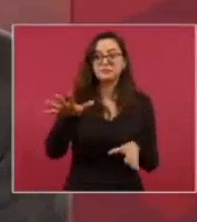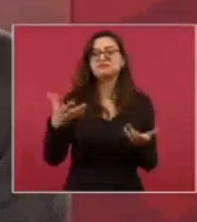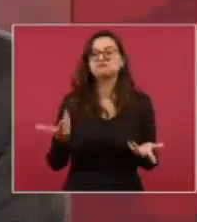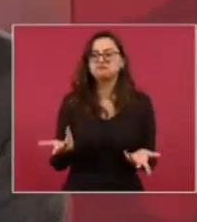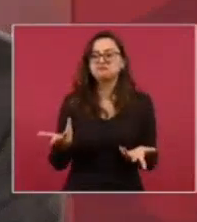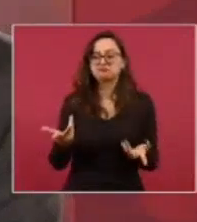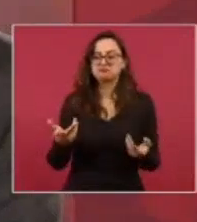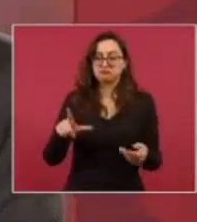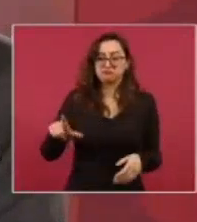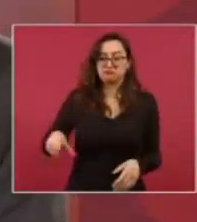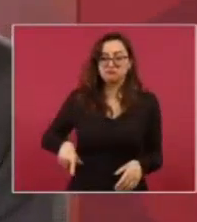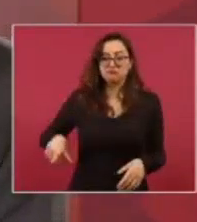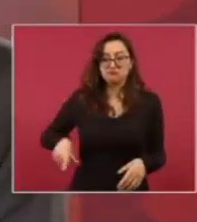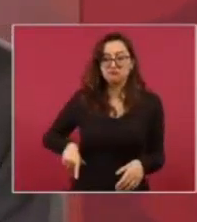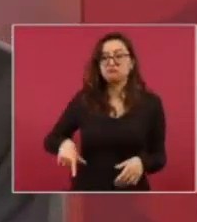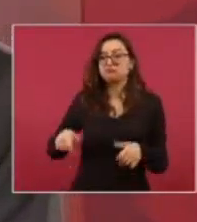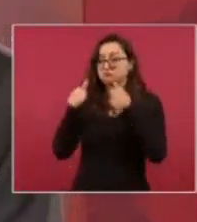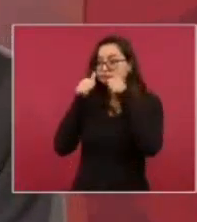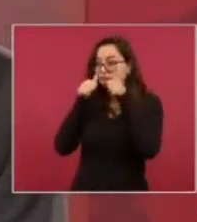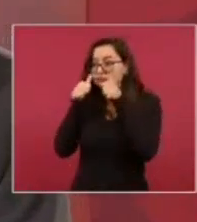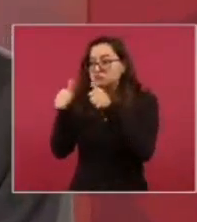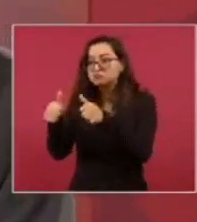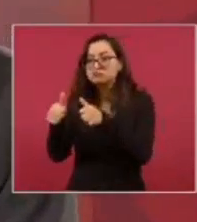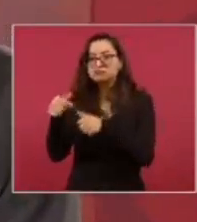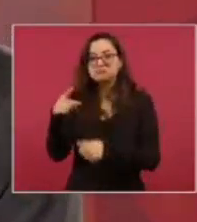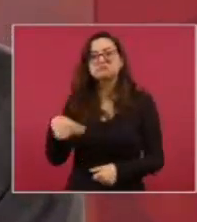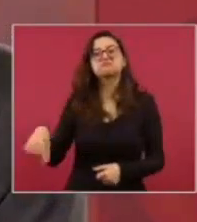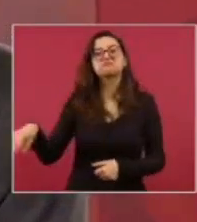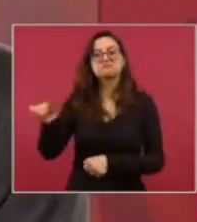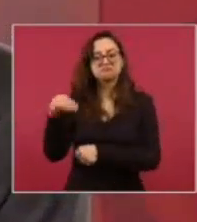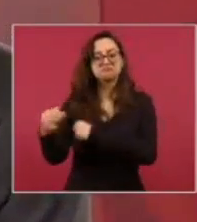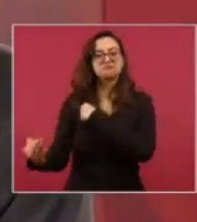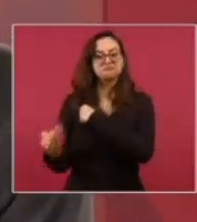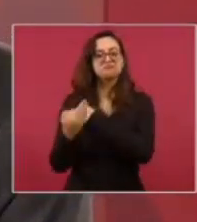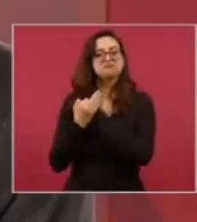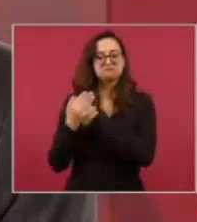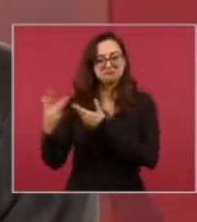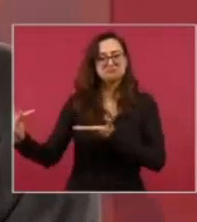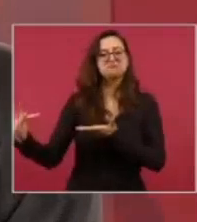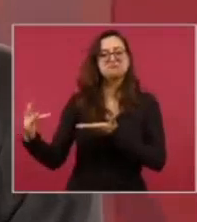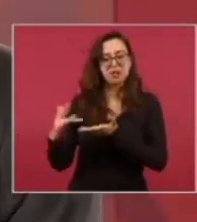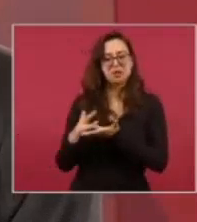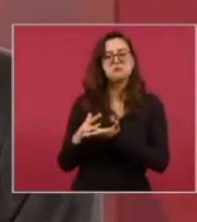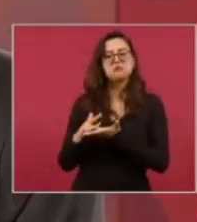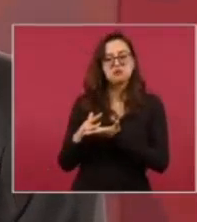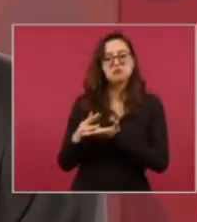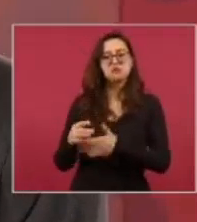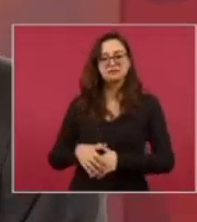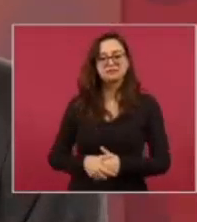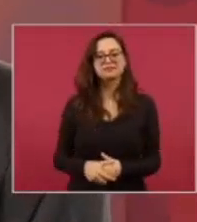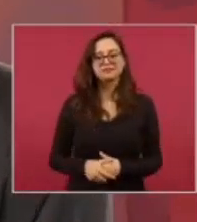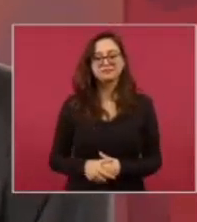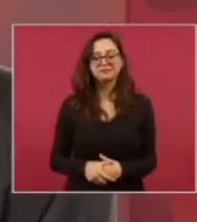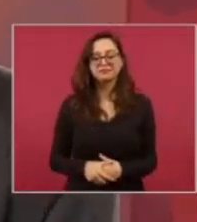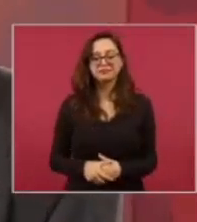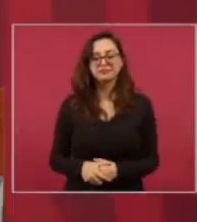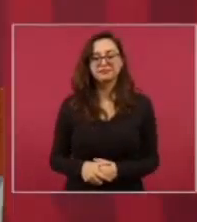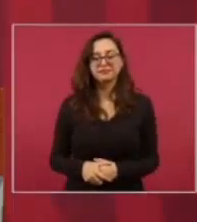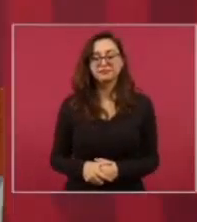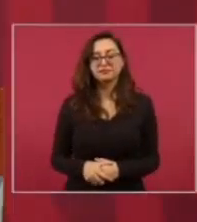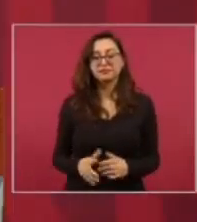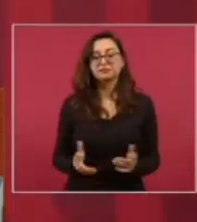la gente responde. No es cierto, repito una vez más,